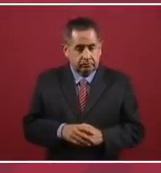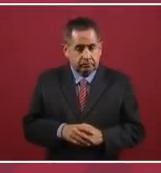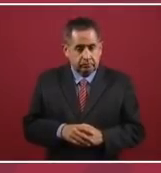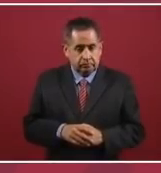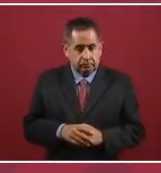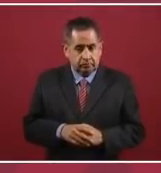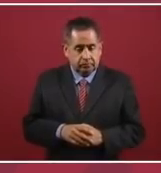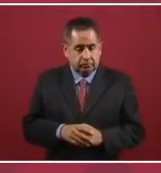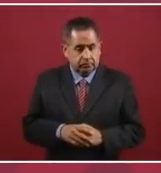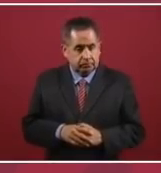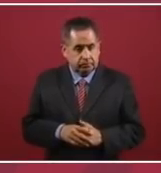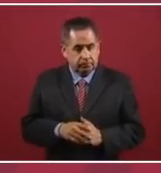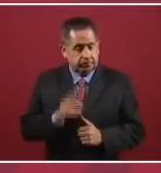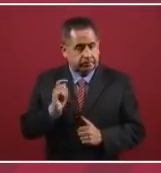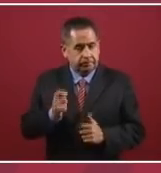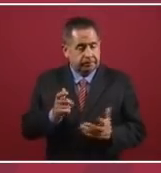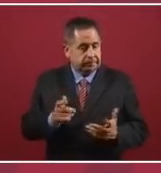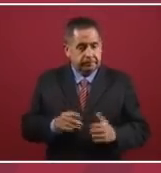vientos